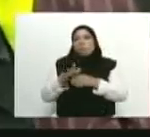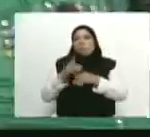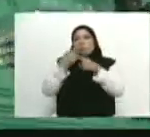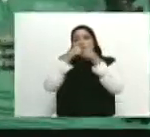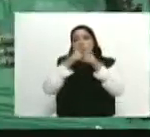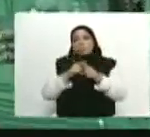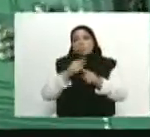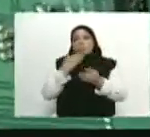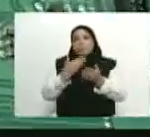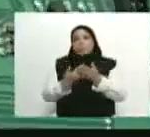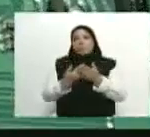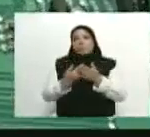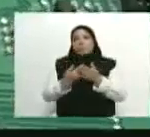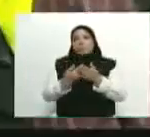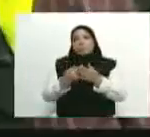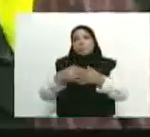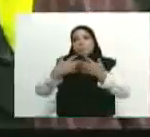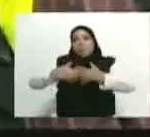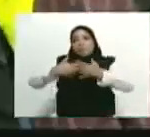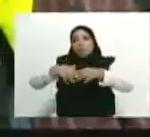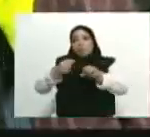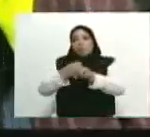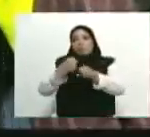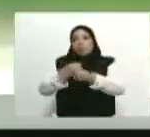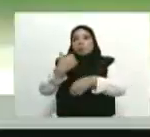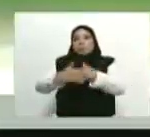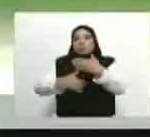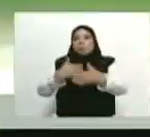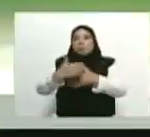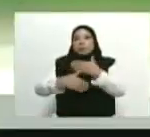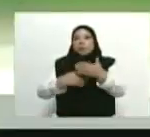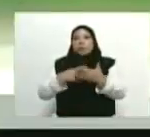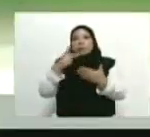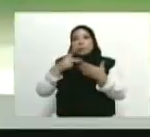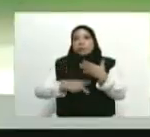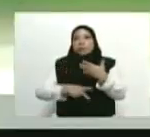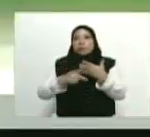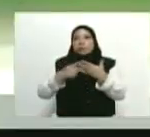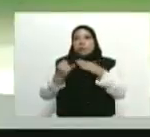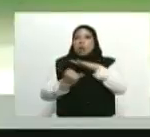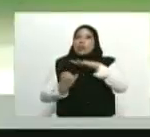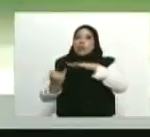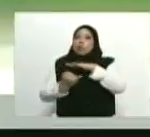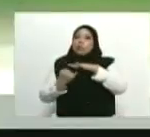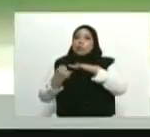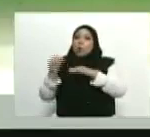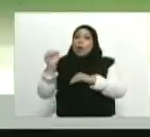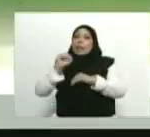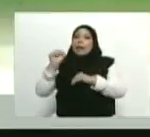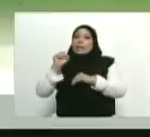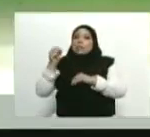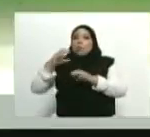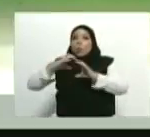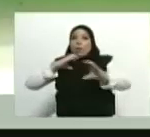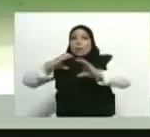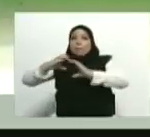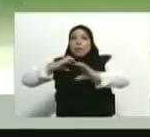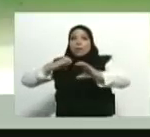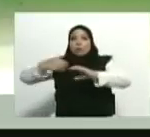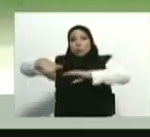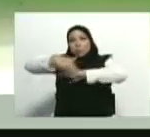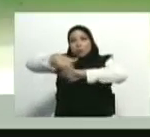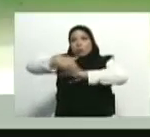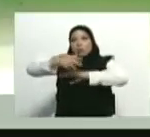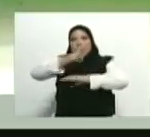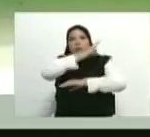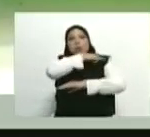la capacidad de la planta es importante. Hay que hacer un plan con el Instituto Nacional de Tránsito Terrestre. Yo